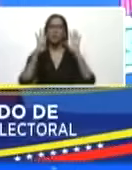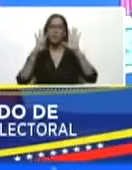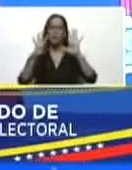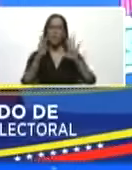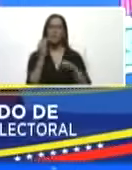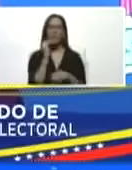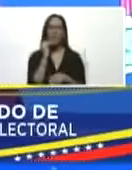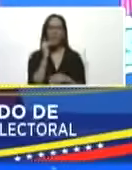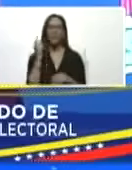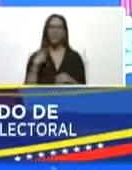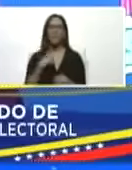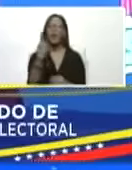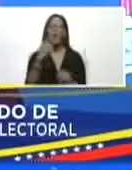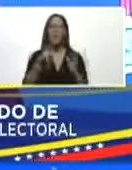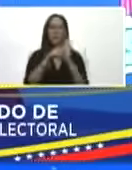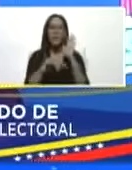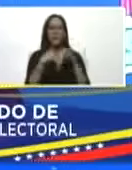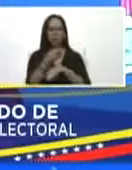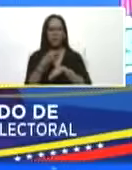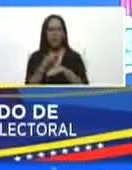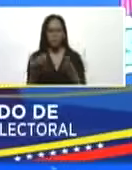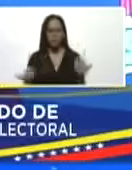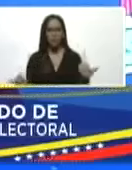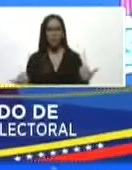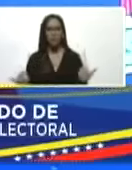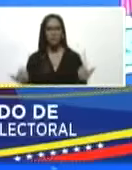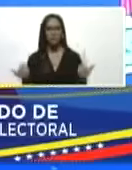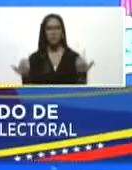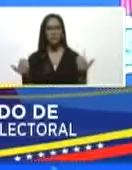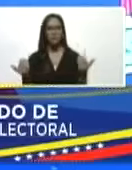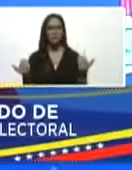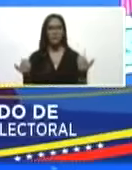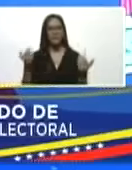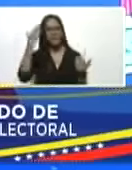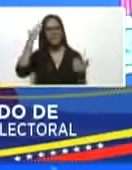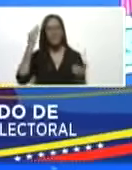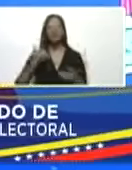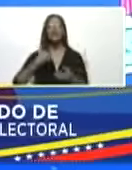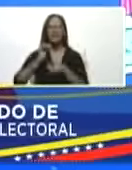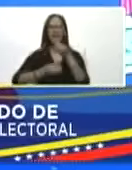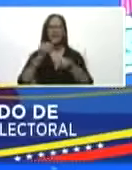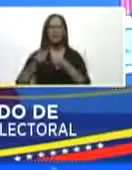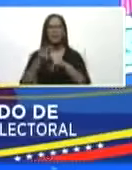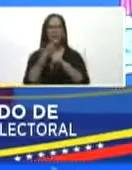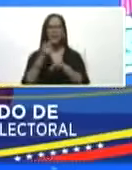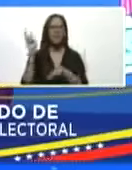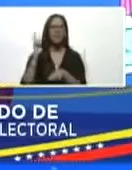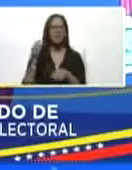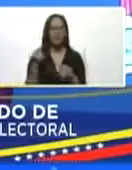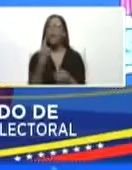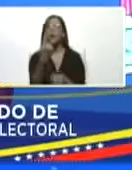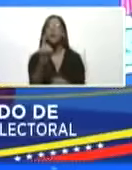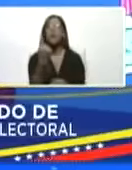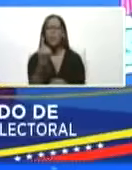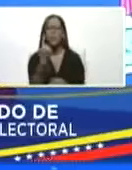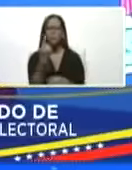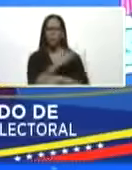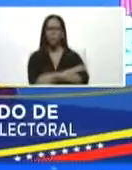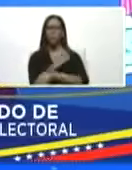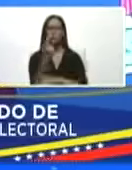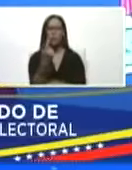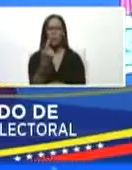patarucos que tenga un programa de gobierno, que sepa lo que hay que hacer para gobernar Venezuela. Uno de ellos, díganme el